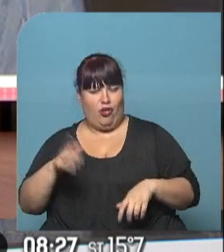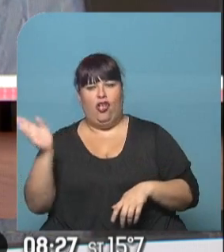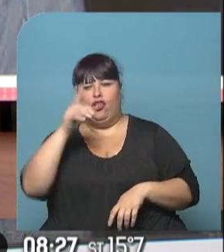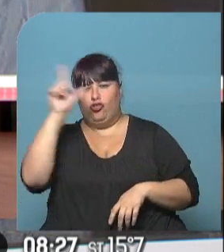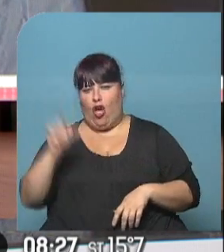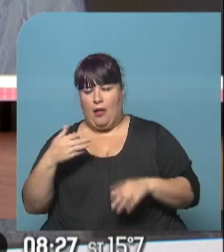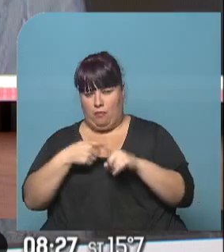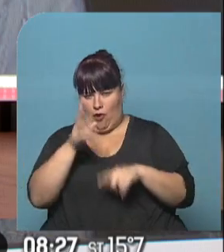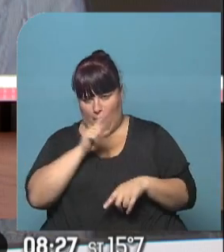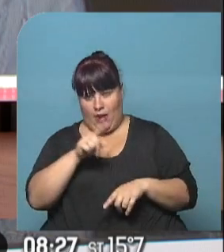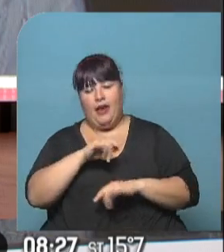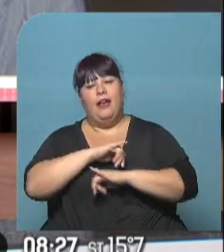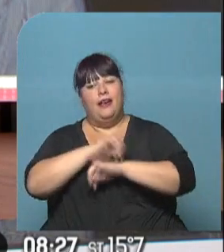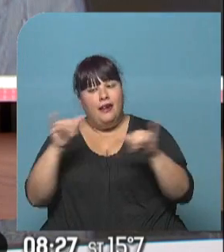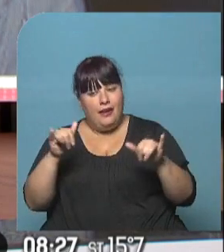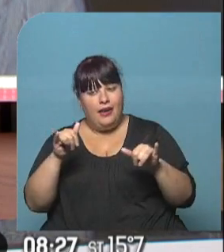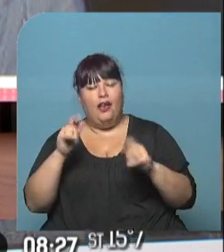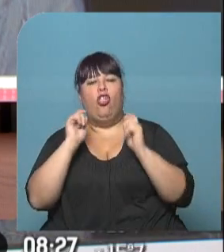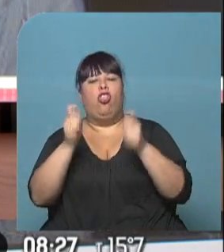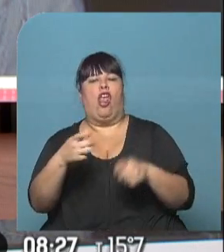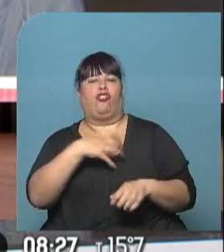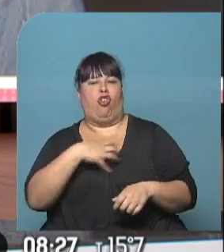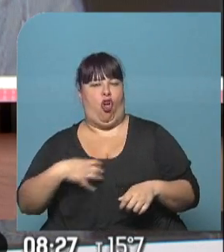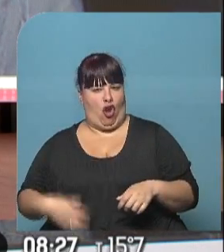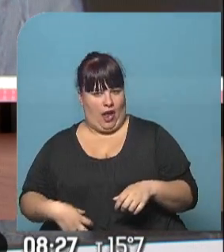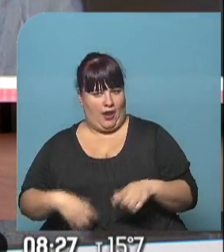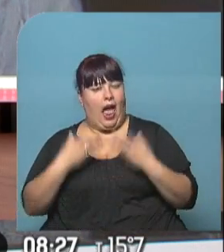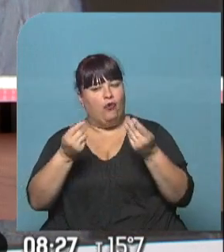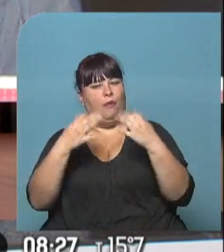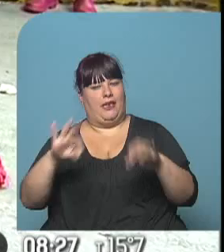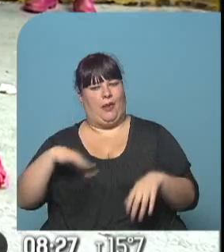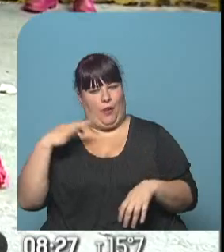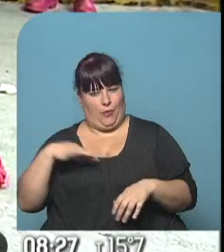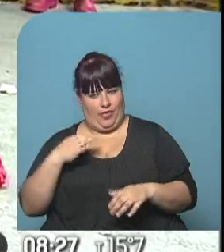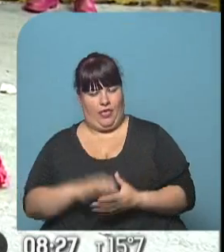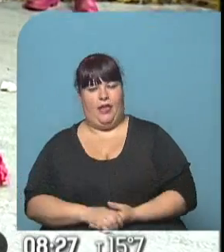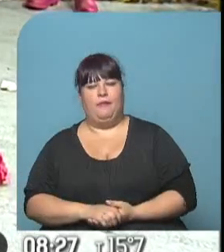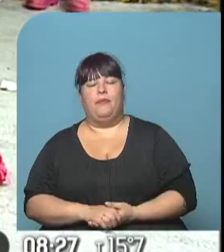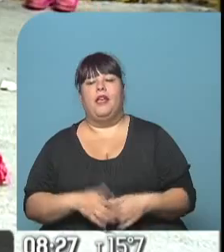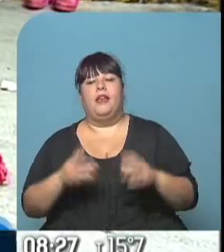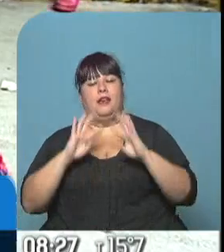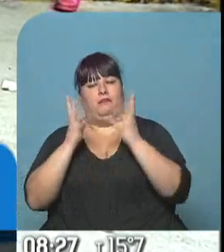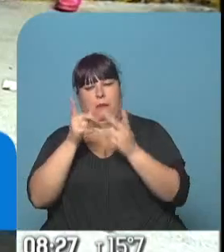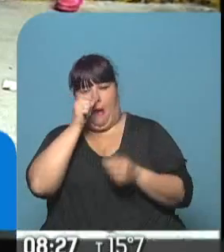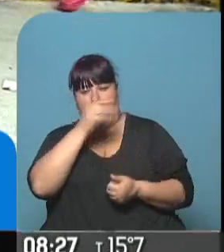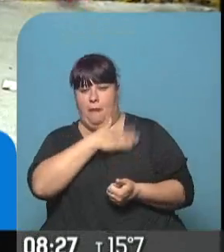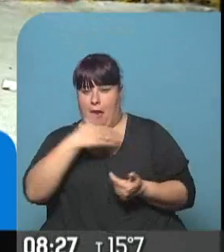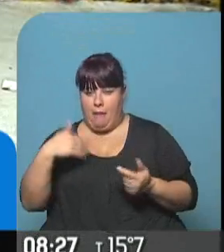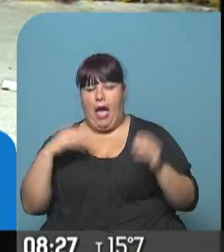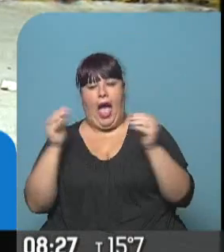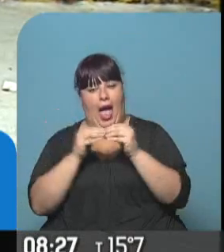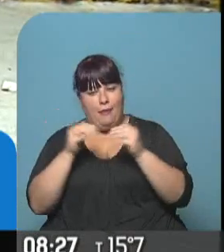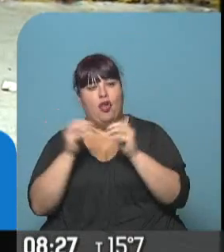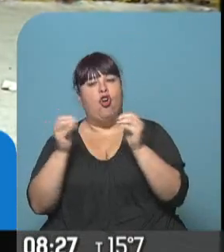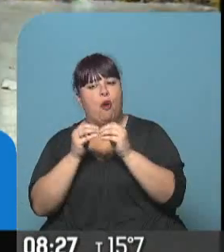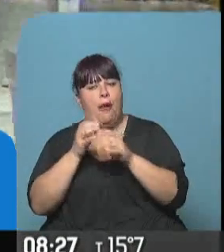por ella el mensaje donar órganos salvavidas se reunieron su papá mamá amigos